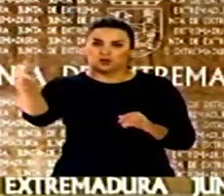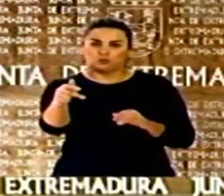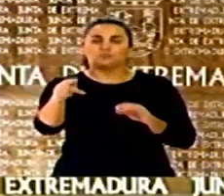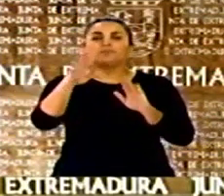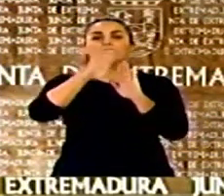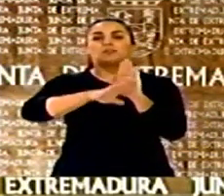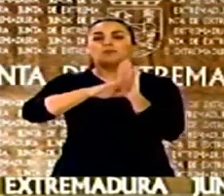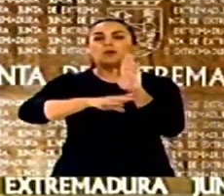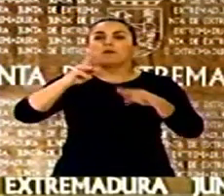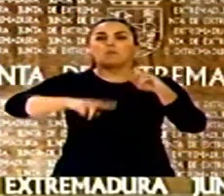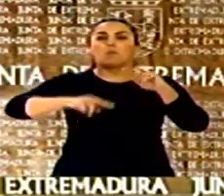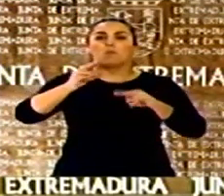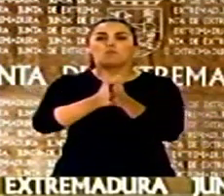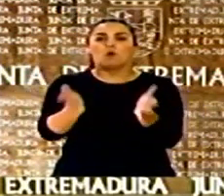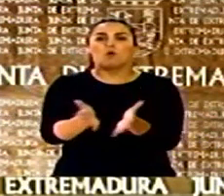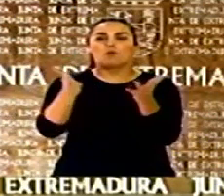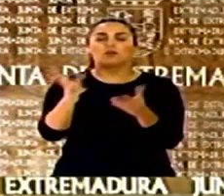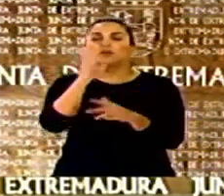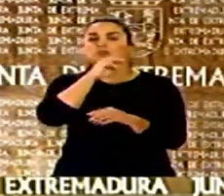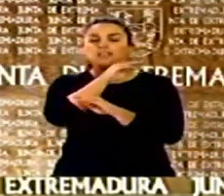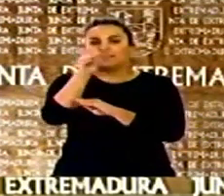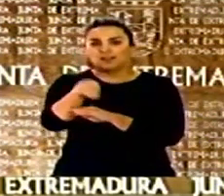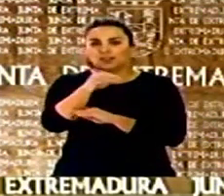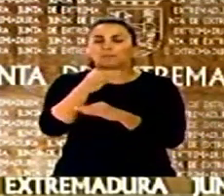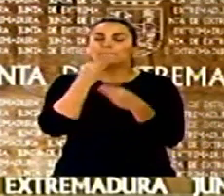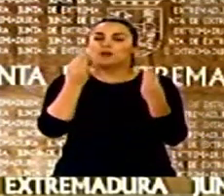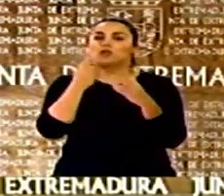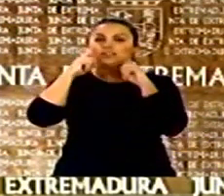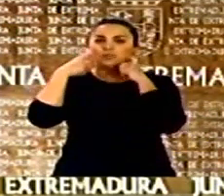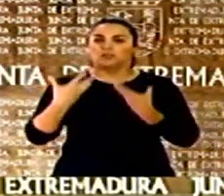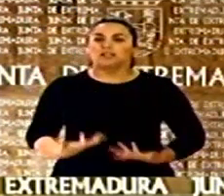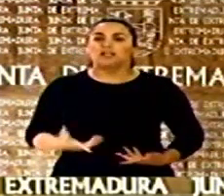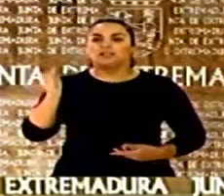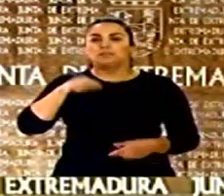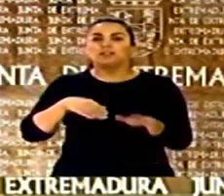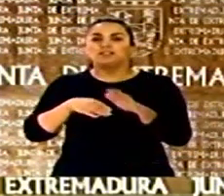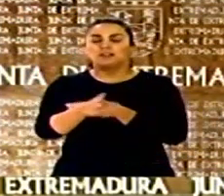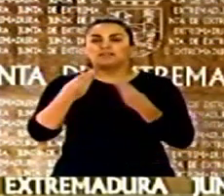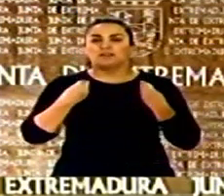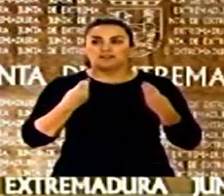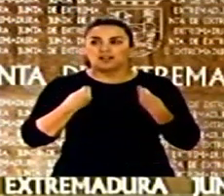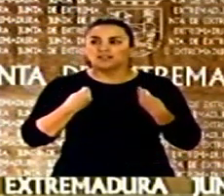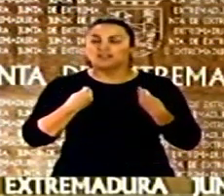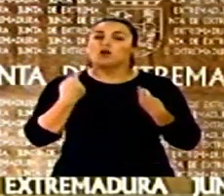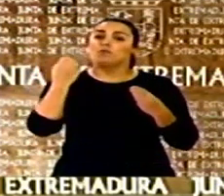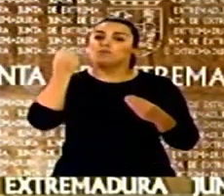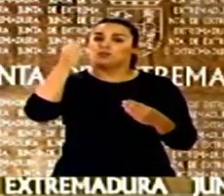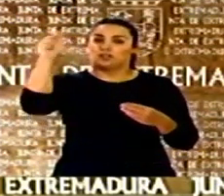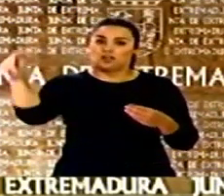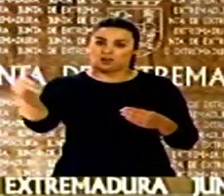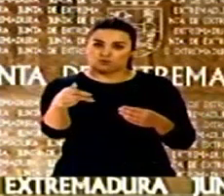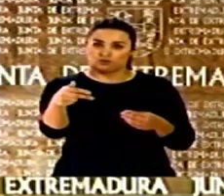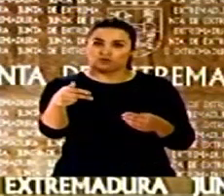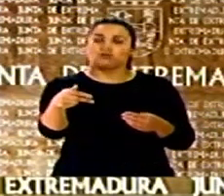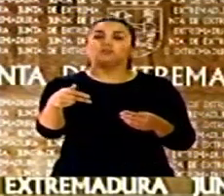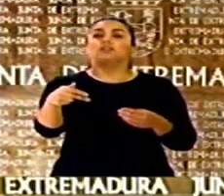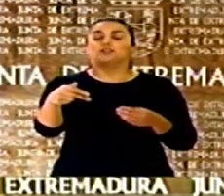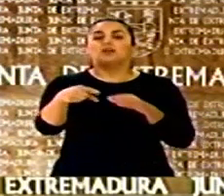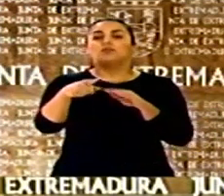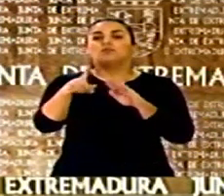con ayuntamientos y hemos aprobado la convocatoria para el año 19 y el año 20 de las subvenciones